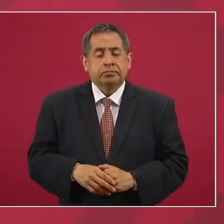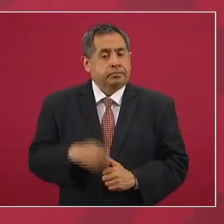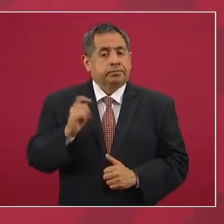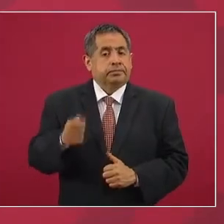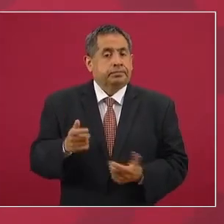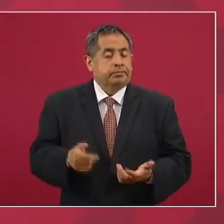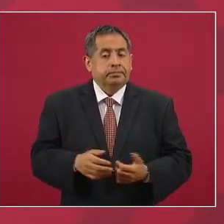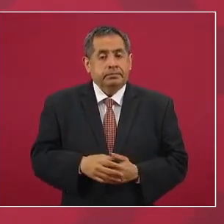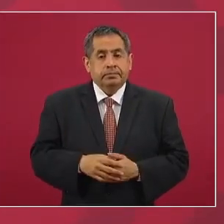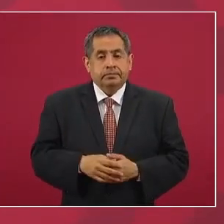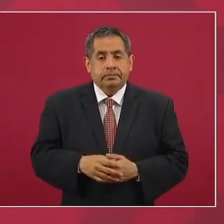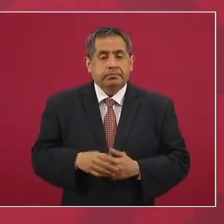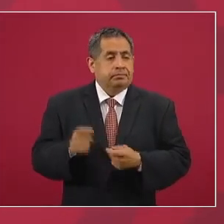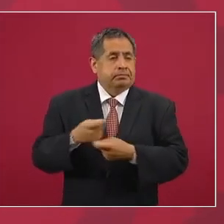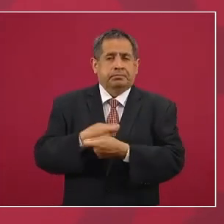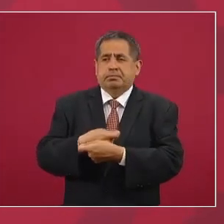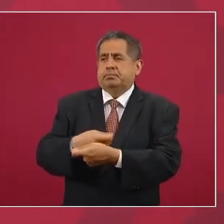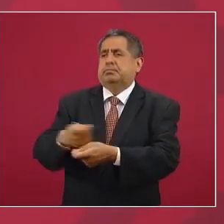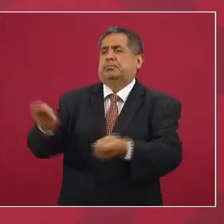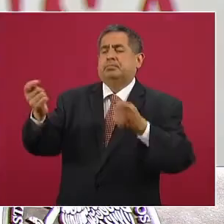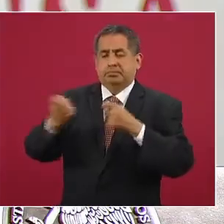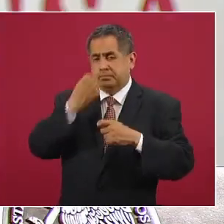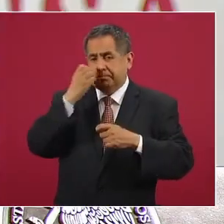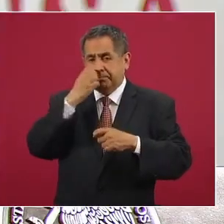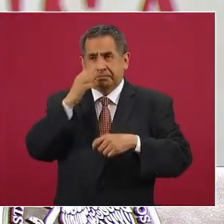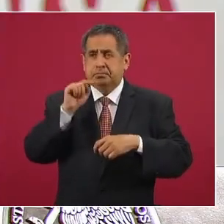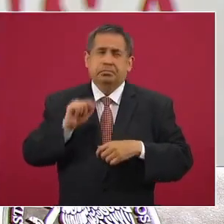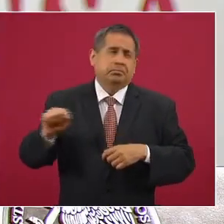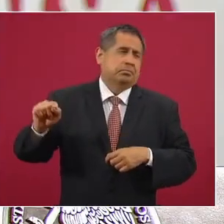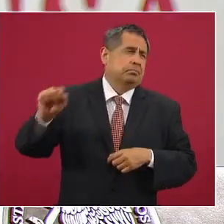Entonces se distribuyeron esos boletos